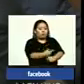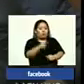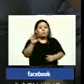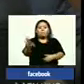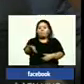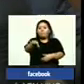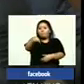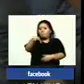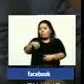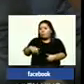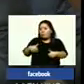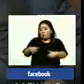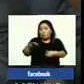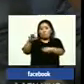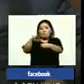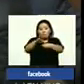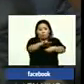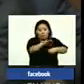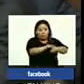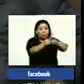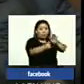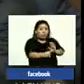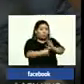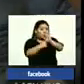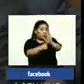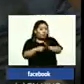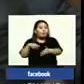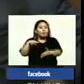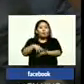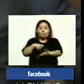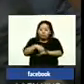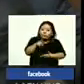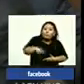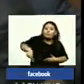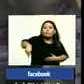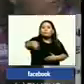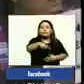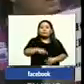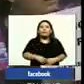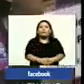bien con los votos de los representantes del pueblo, que son ustedes.